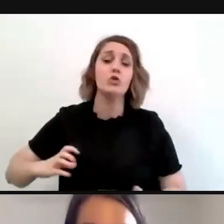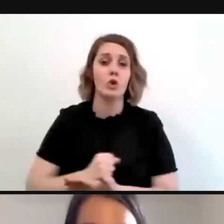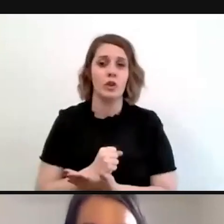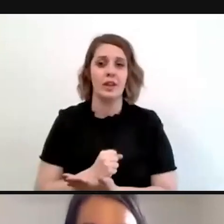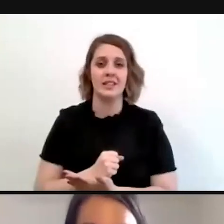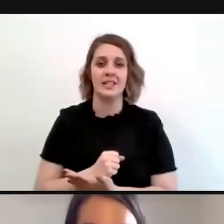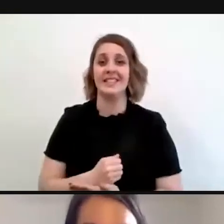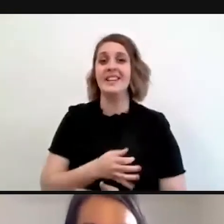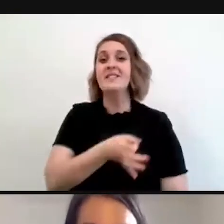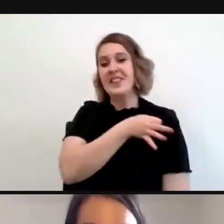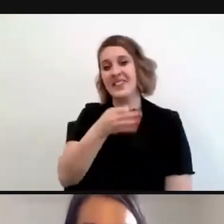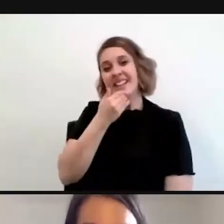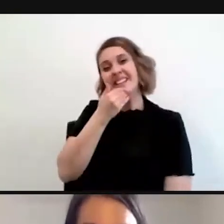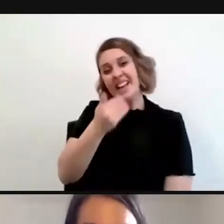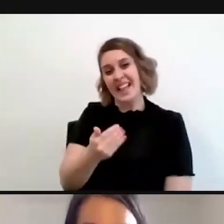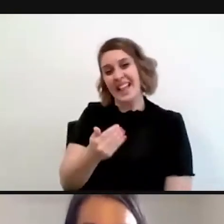Genial, genial.